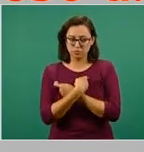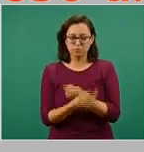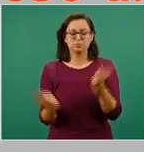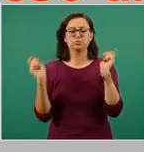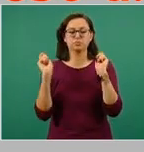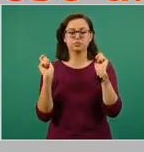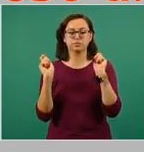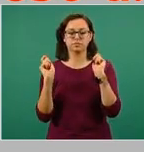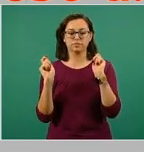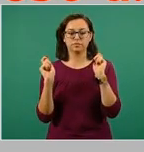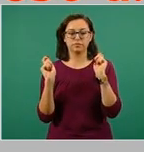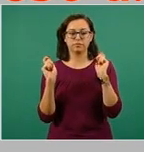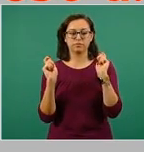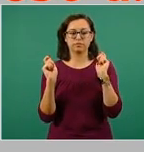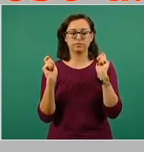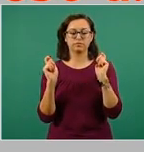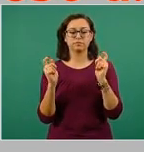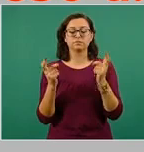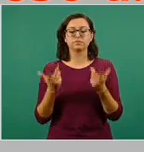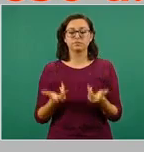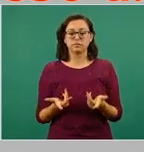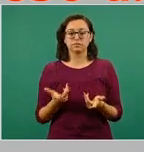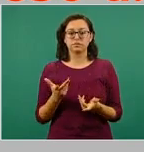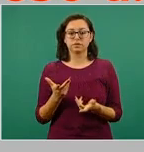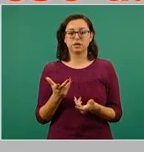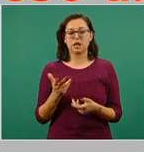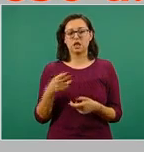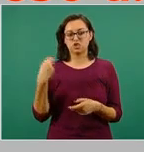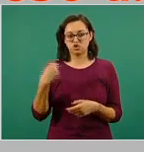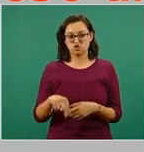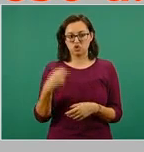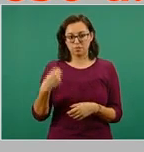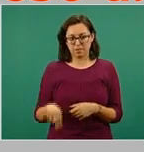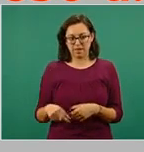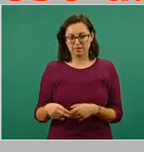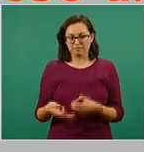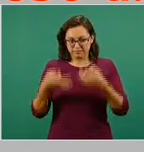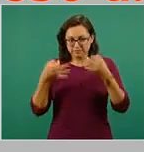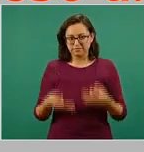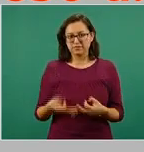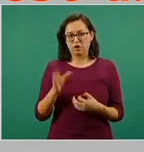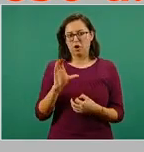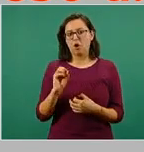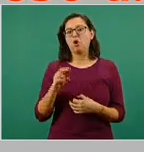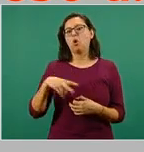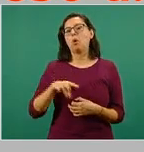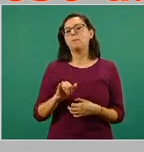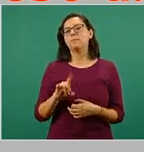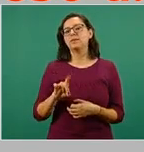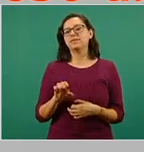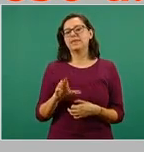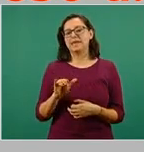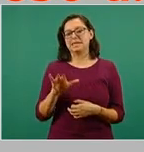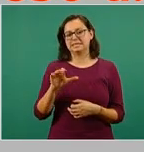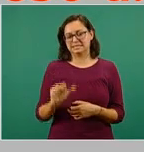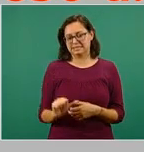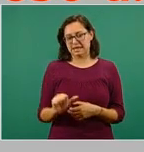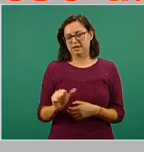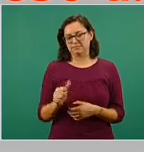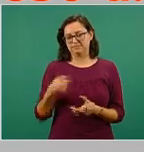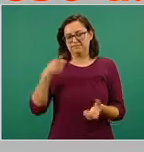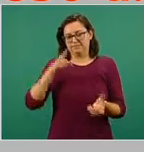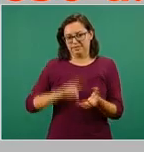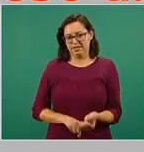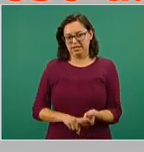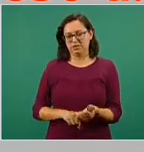esta cantidad de dosis de Convidecia, que es el nombre comercial de la vacuna CanSino, la